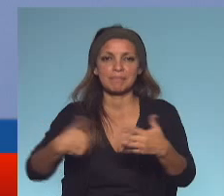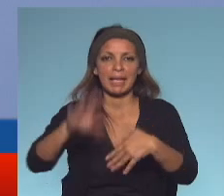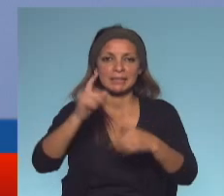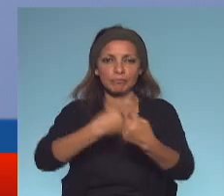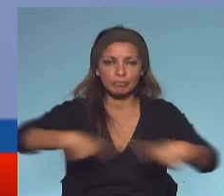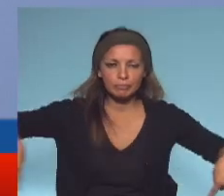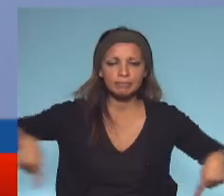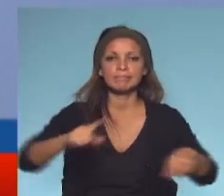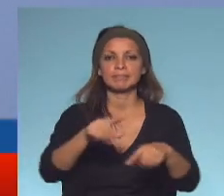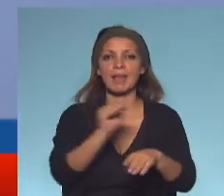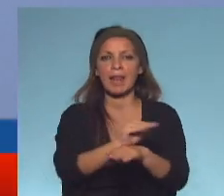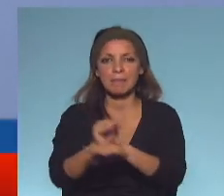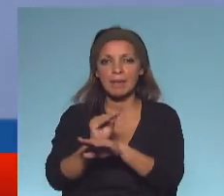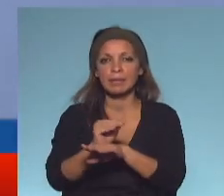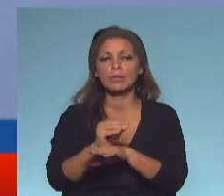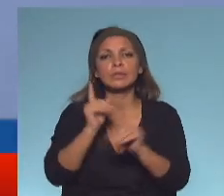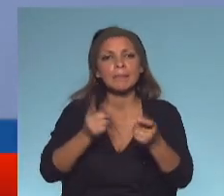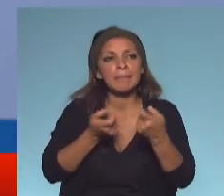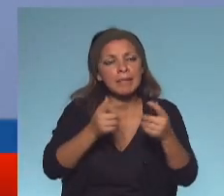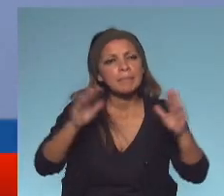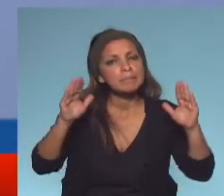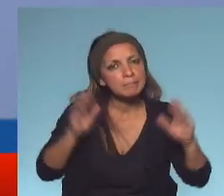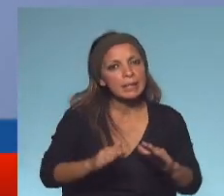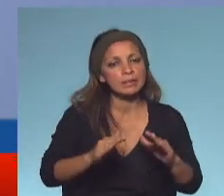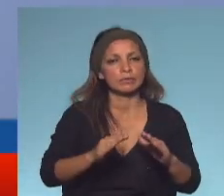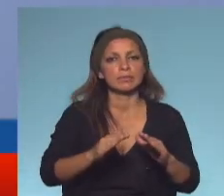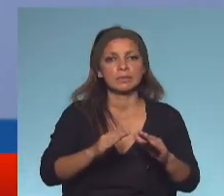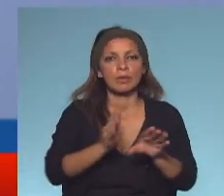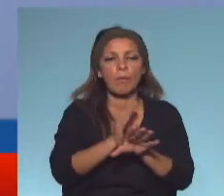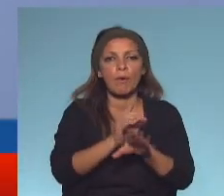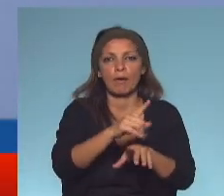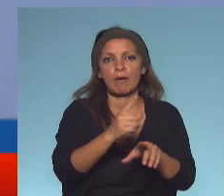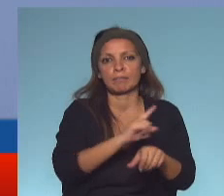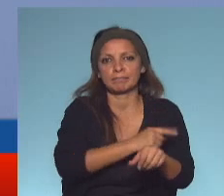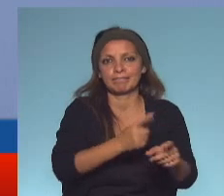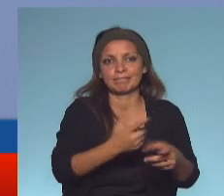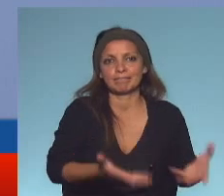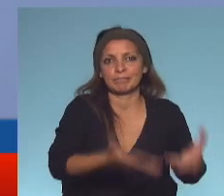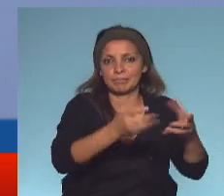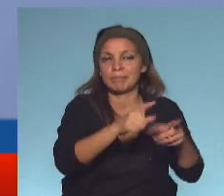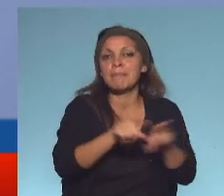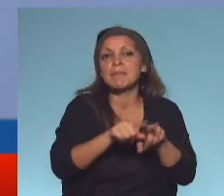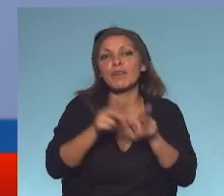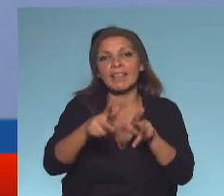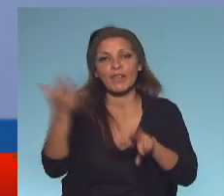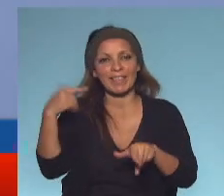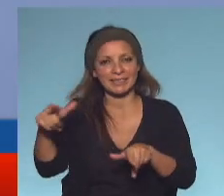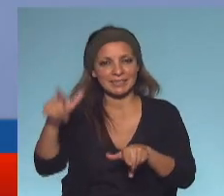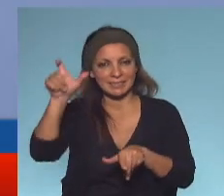alimenticia y justamente morigerar, reducir el grado de concentración al que hacía recién referencia el